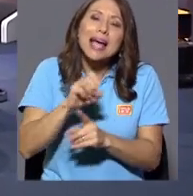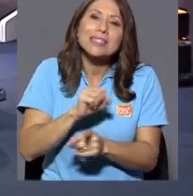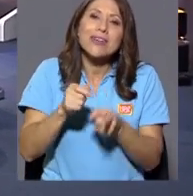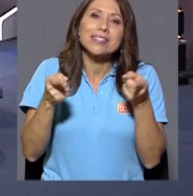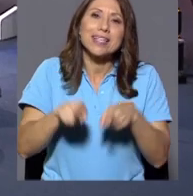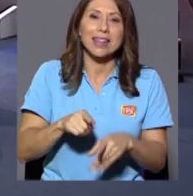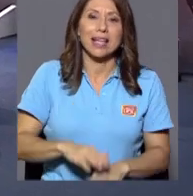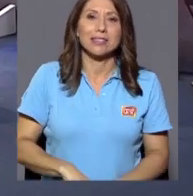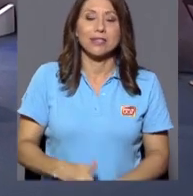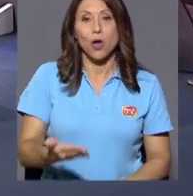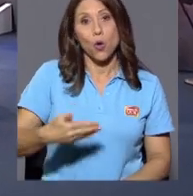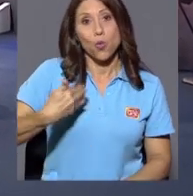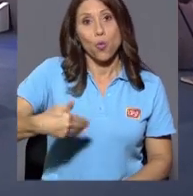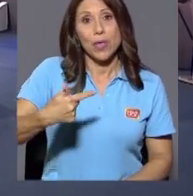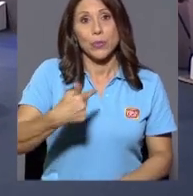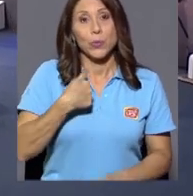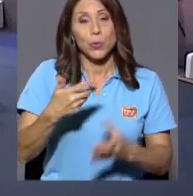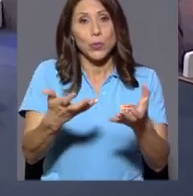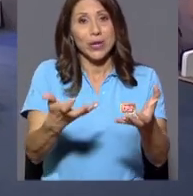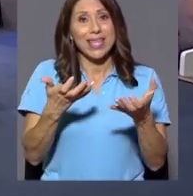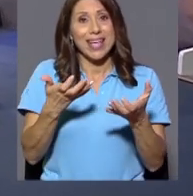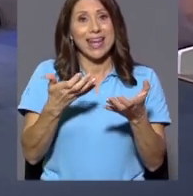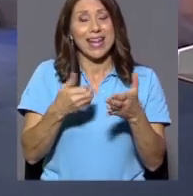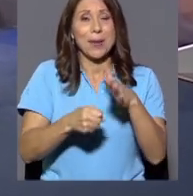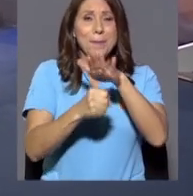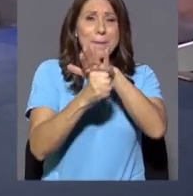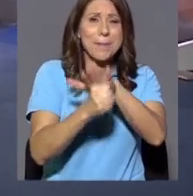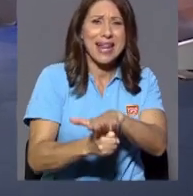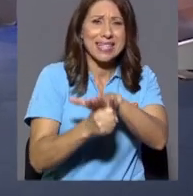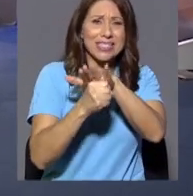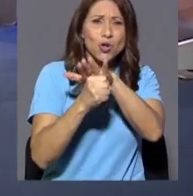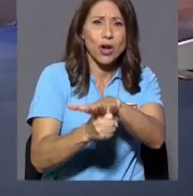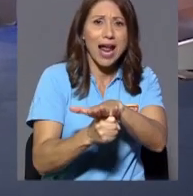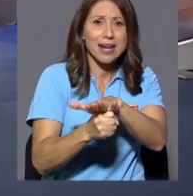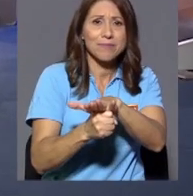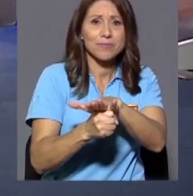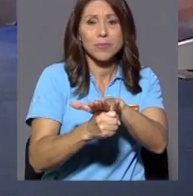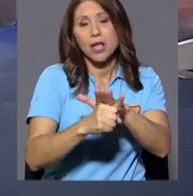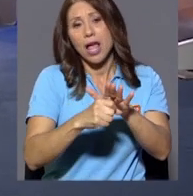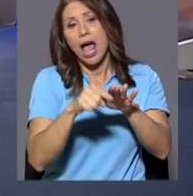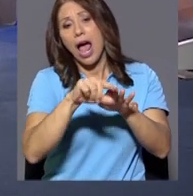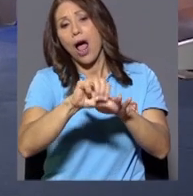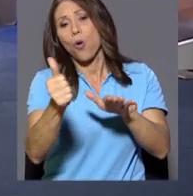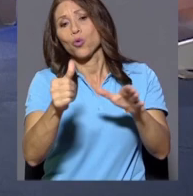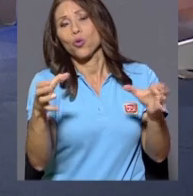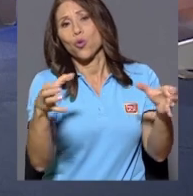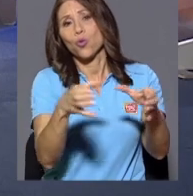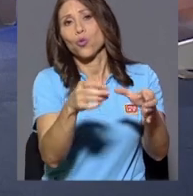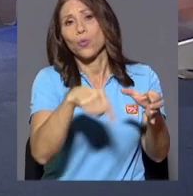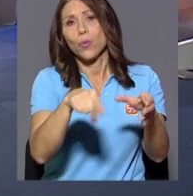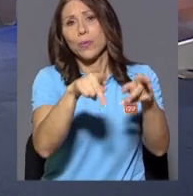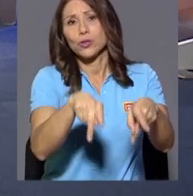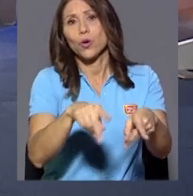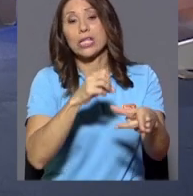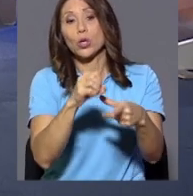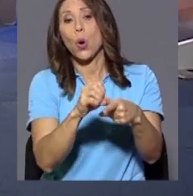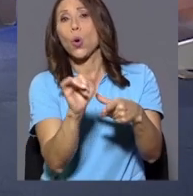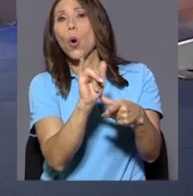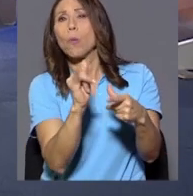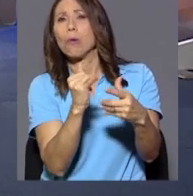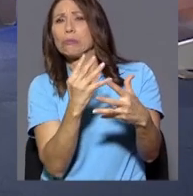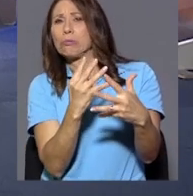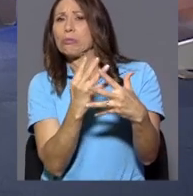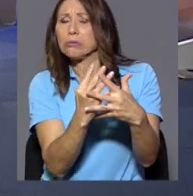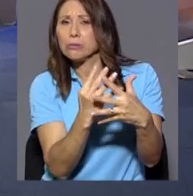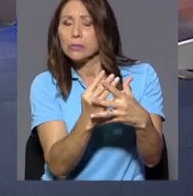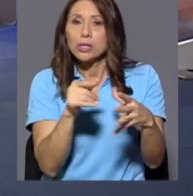cuando uno quiere presionar a presionar a otro sector desde quienes están en la gestión